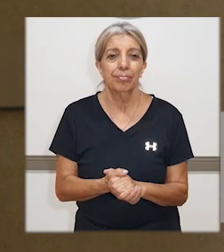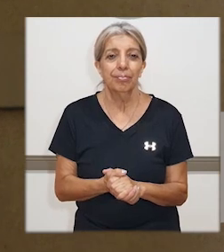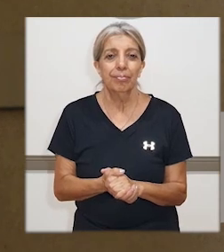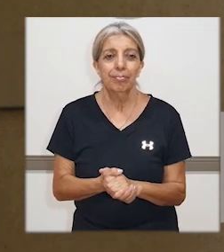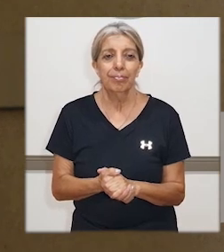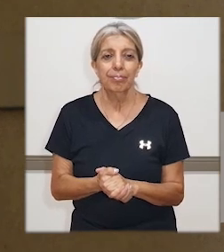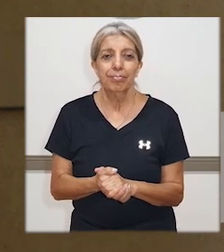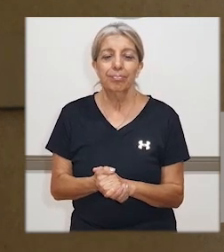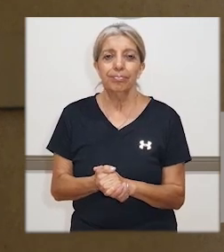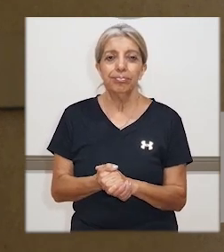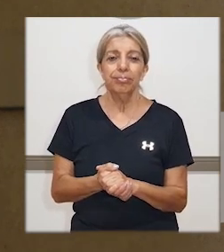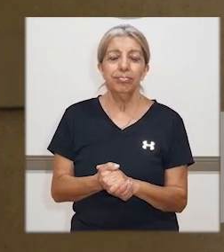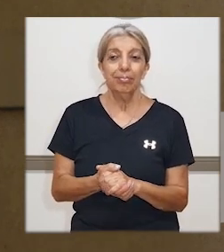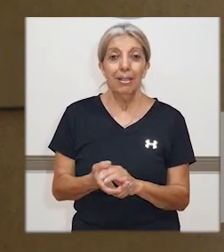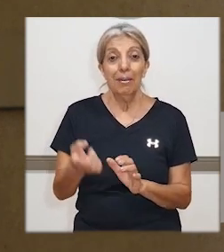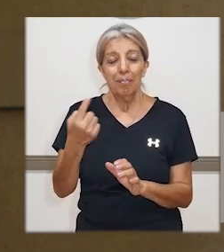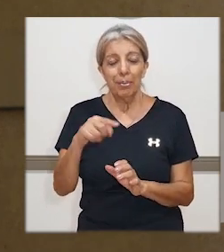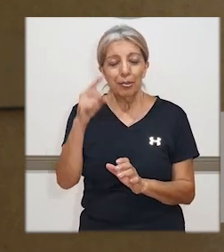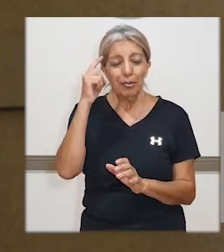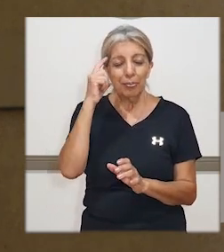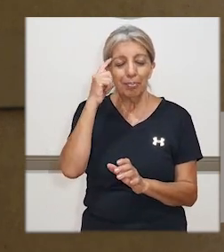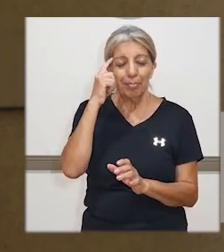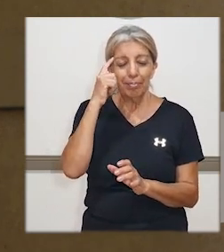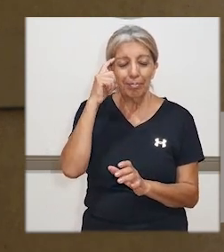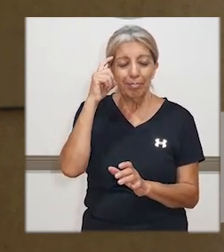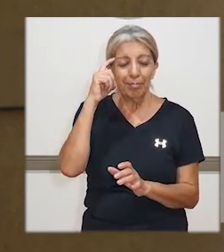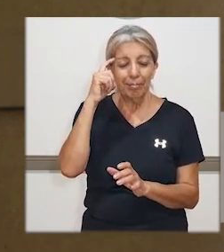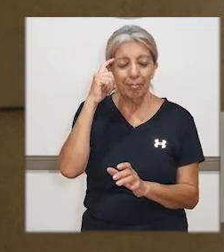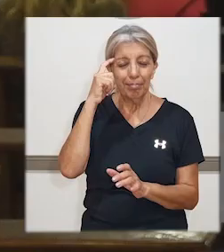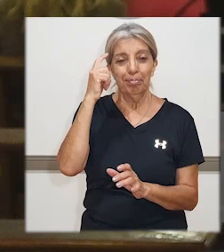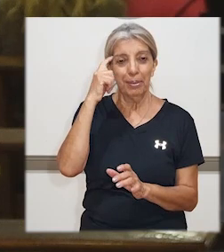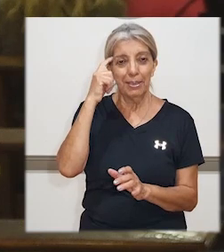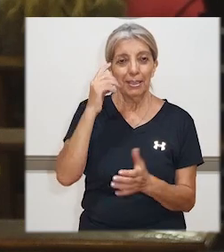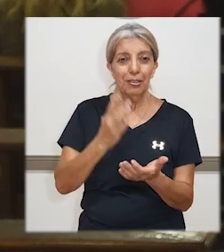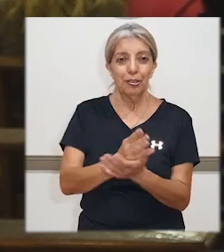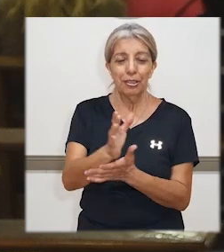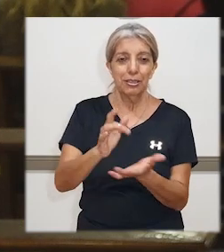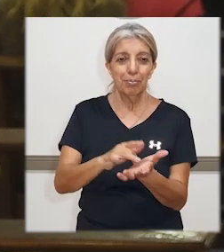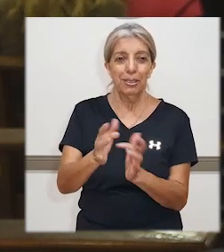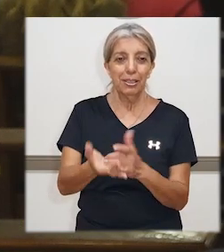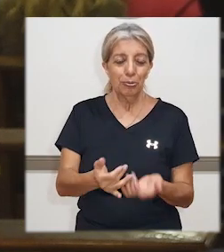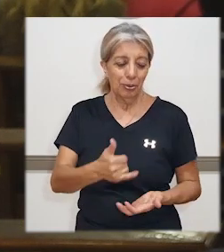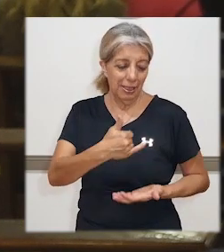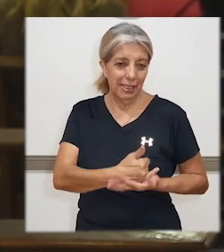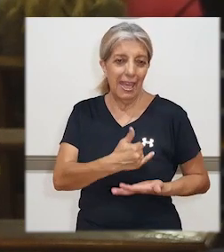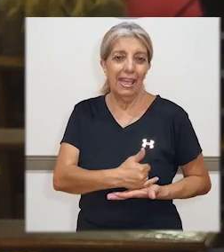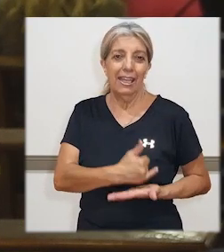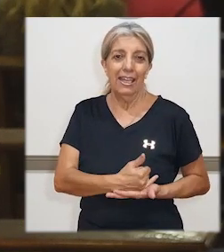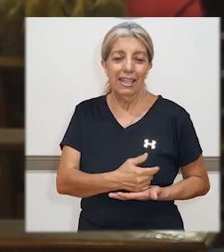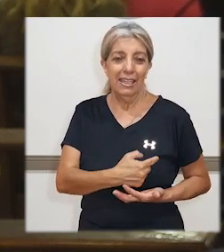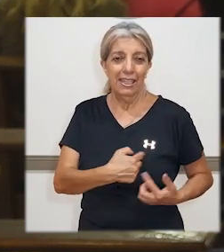con la presencia del pastor en medio para poder vivir y desplegar un proyecto de vida.